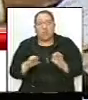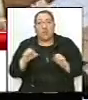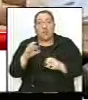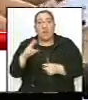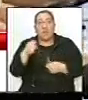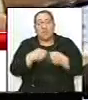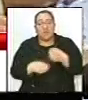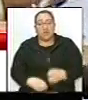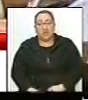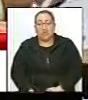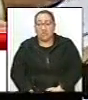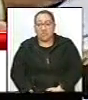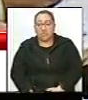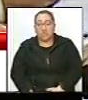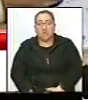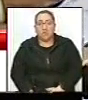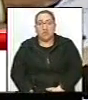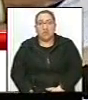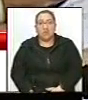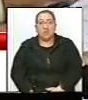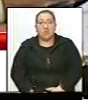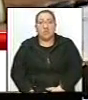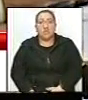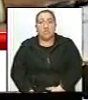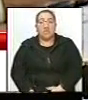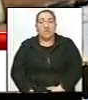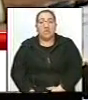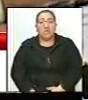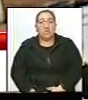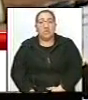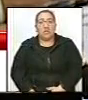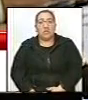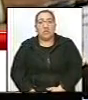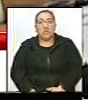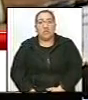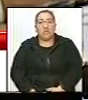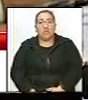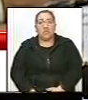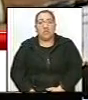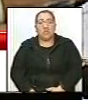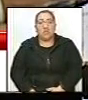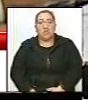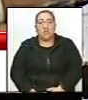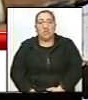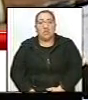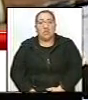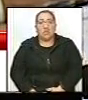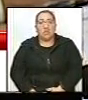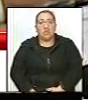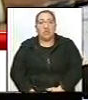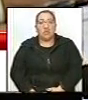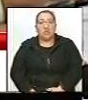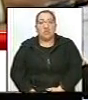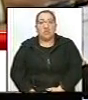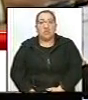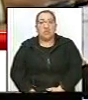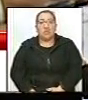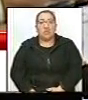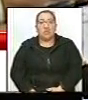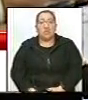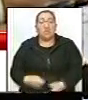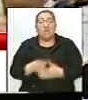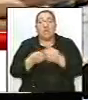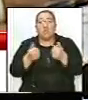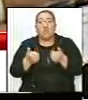preinversión. Qué bueno es, presidente, llegar a un sector como es producción y